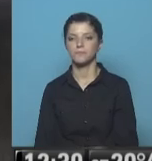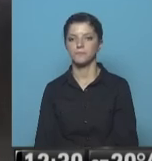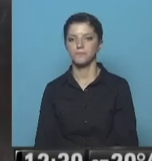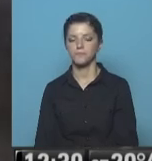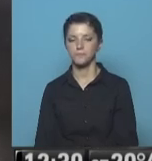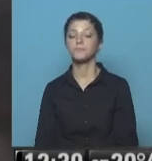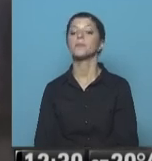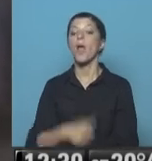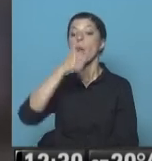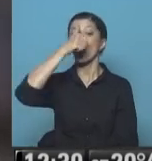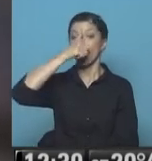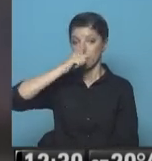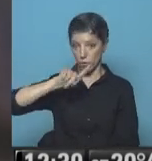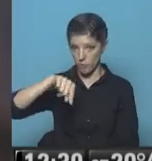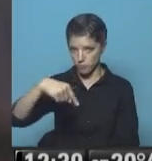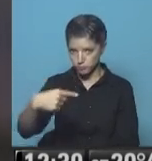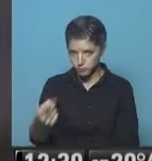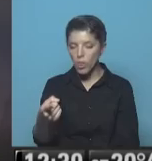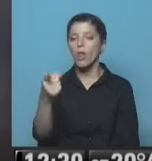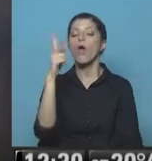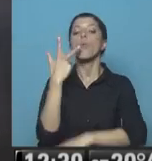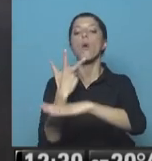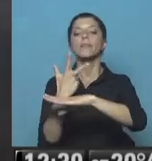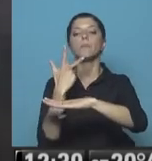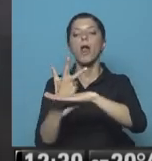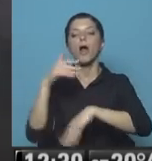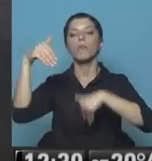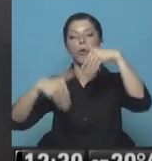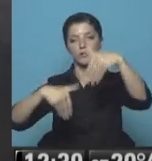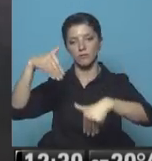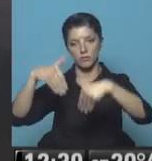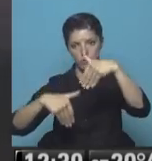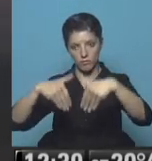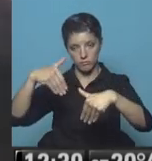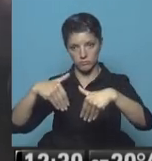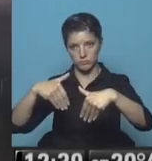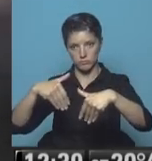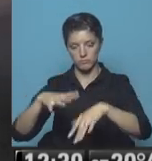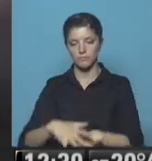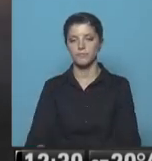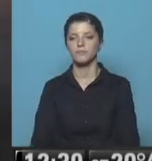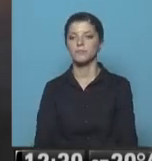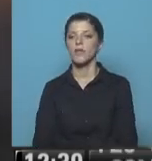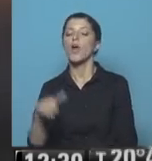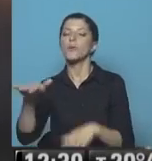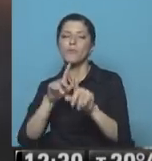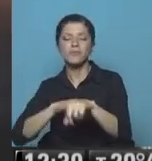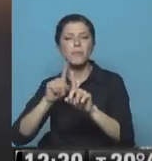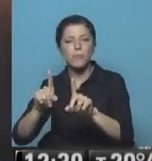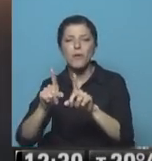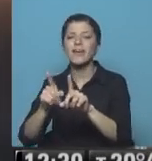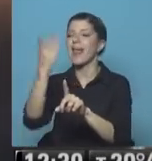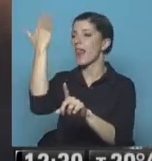Y este domingo Guatemala va a las urnas en un clima marcado por la renuncia